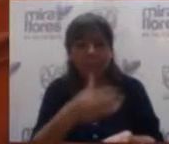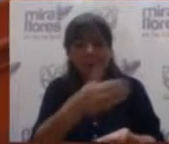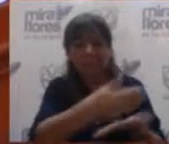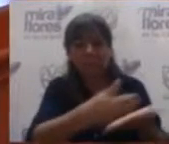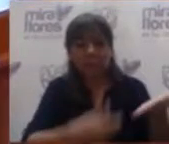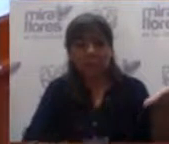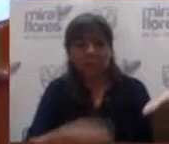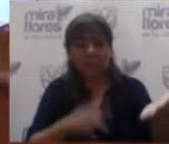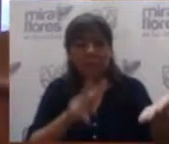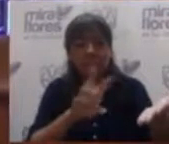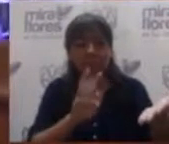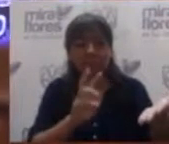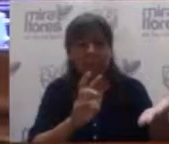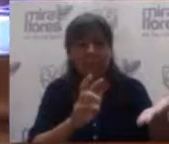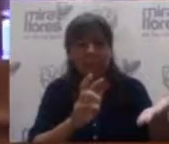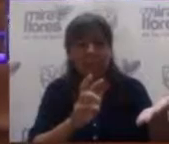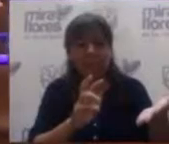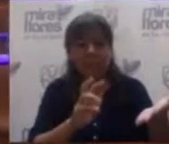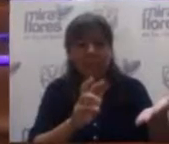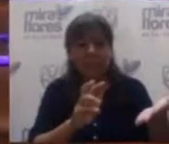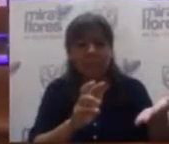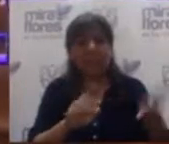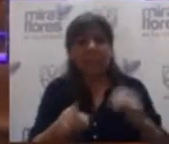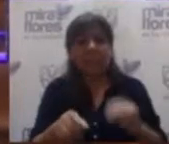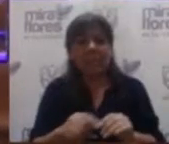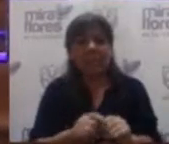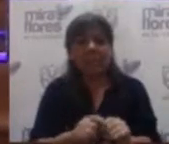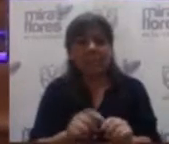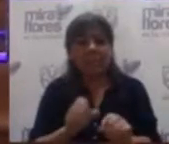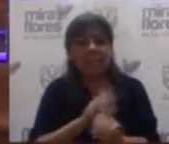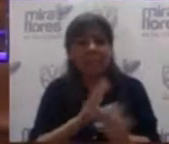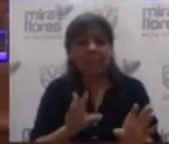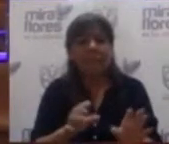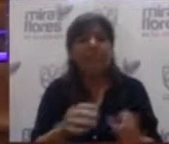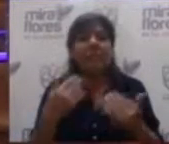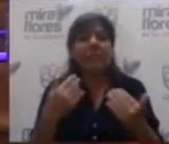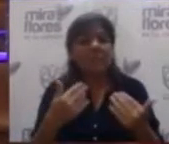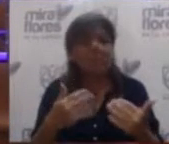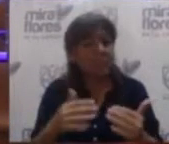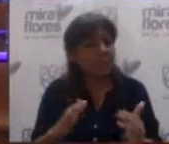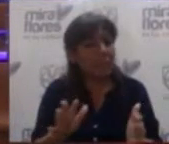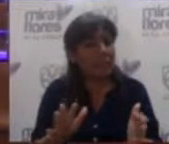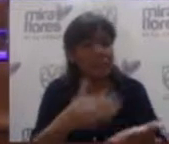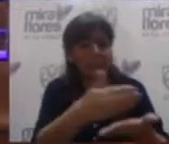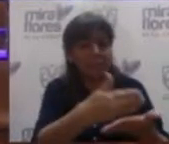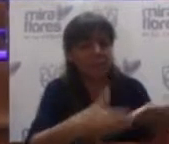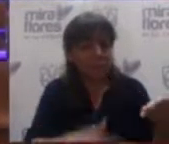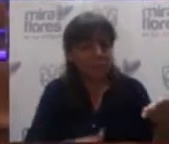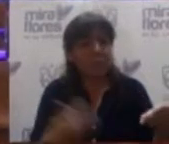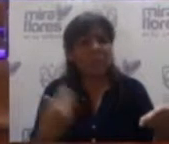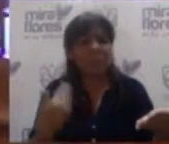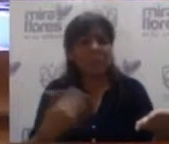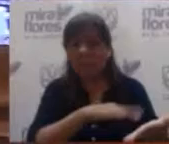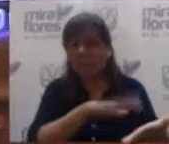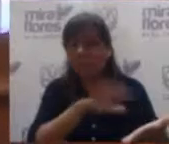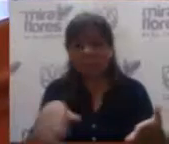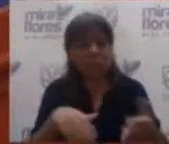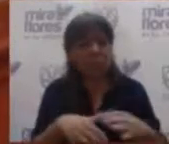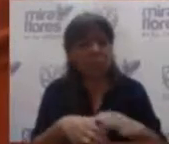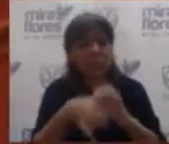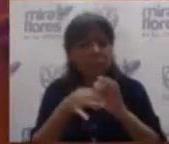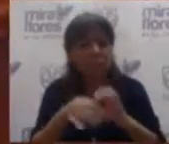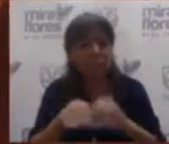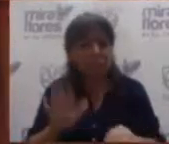he escuchado claramente el audio. Señor, y yo no hablo de euros, el día 26 ya la aprobamos. O sea, yo le pediría refiriéndome a algunas